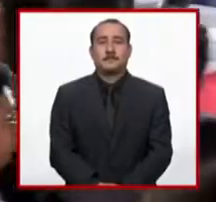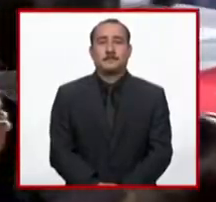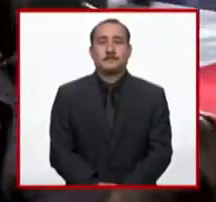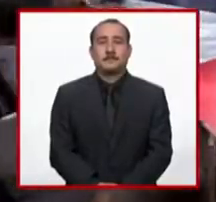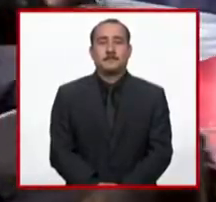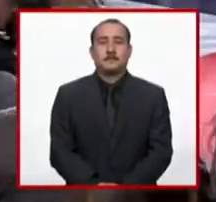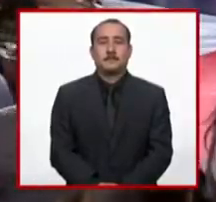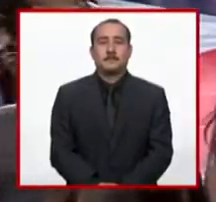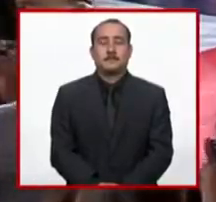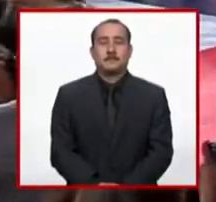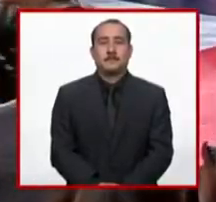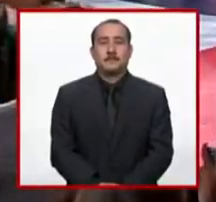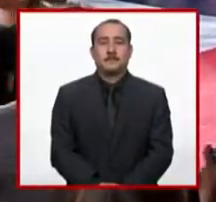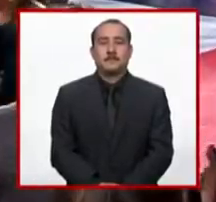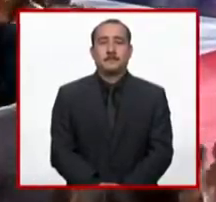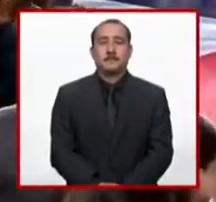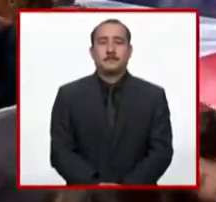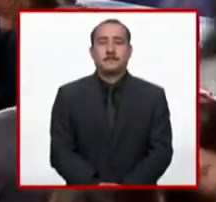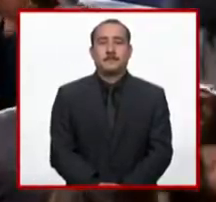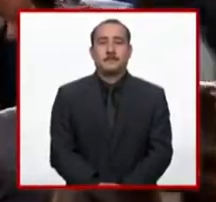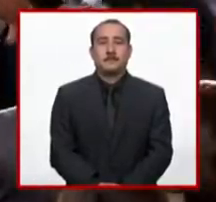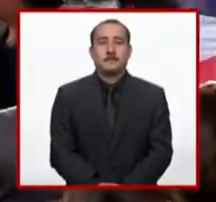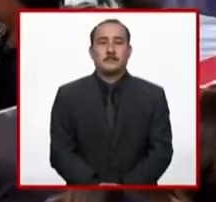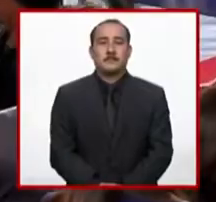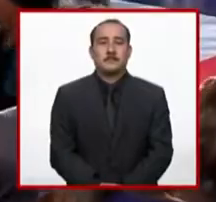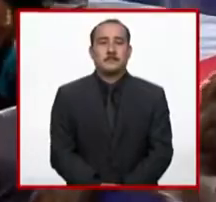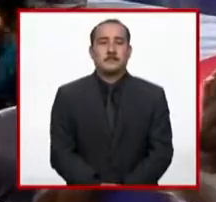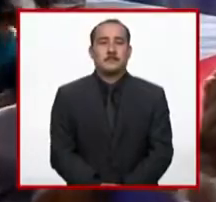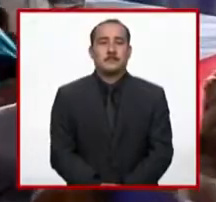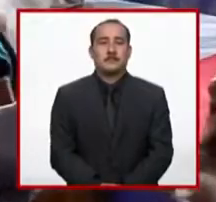Rindamos honores a nuestra bandera nacional.